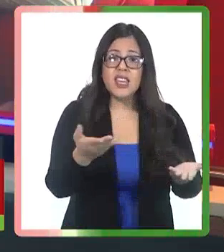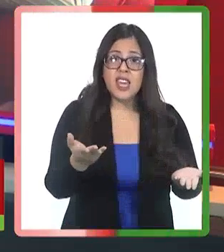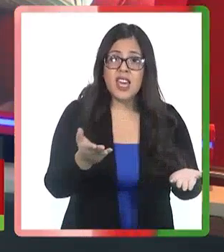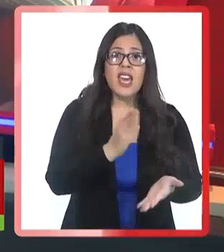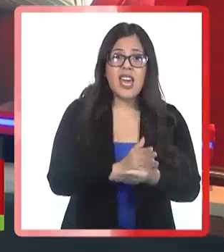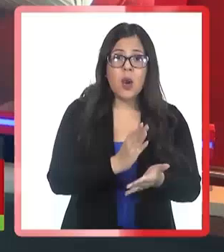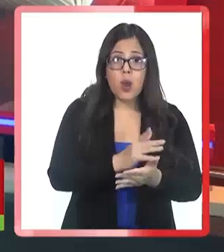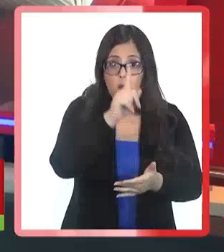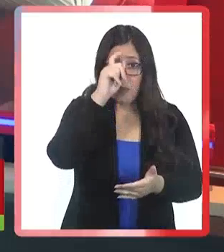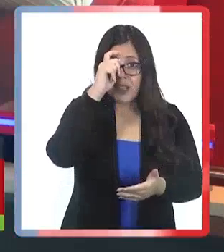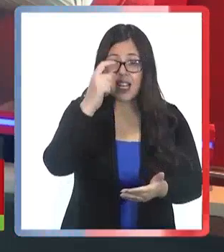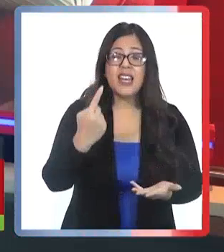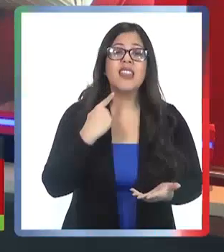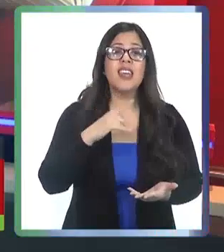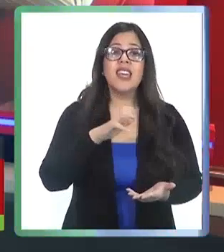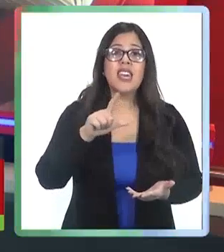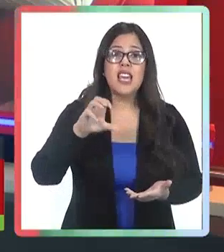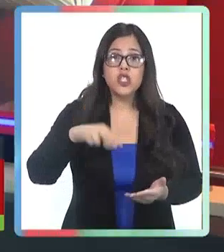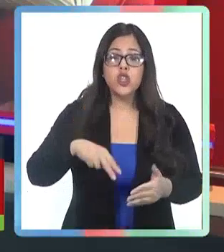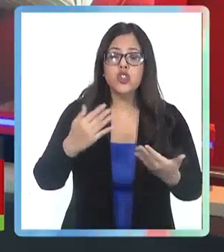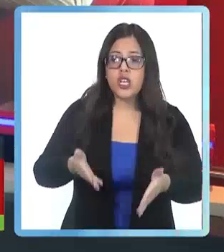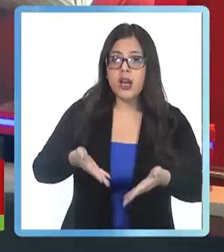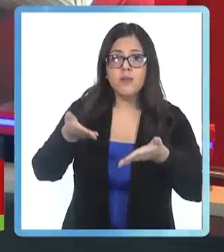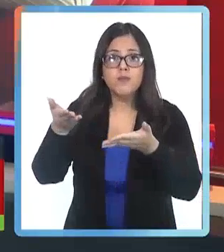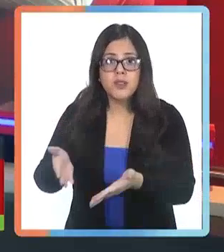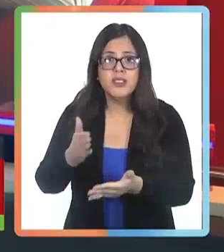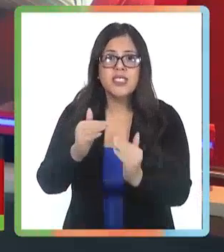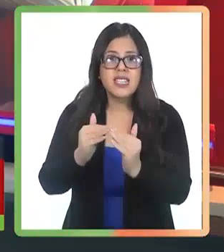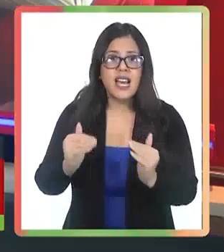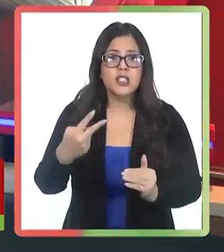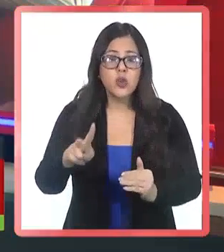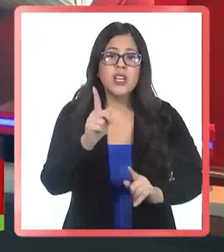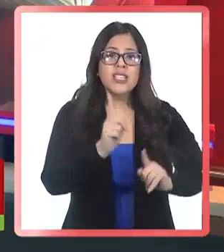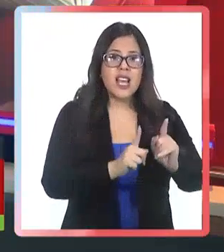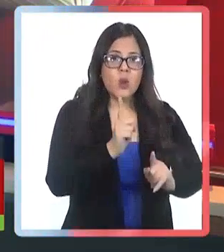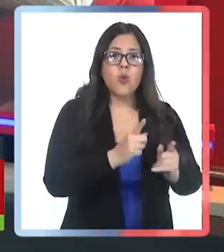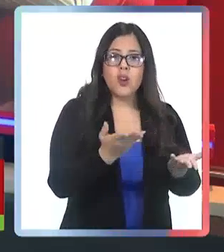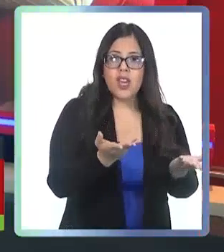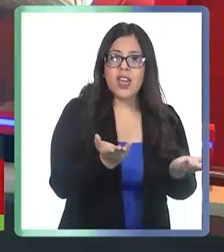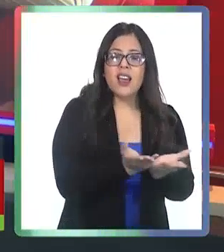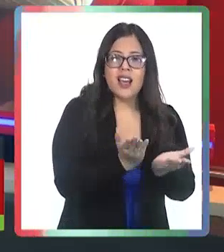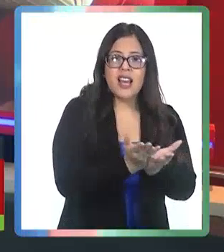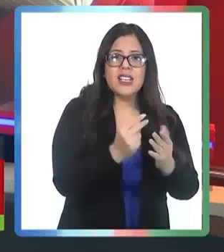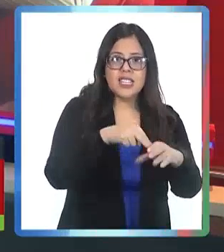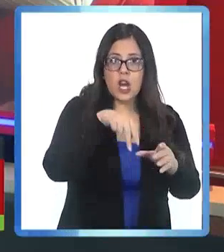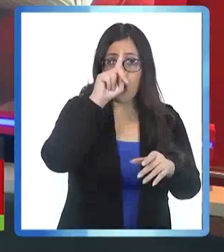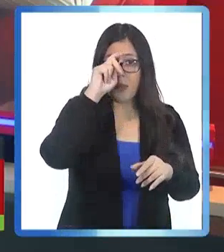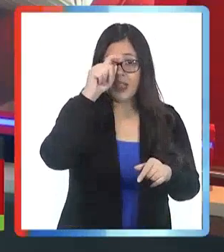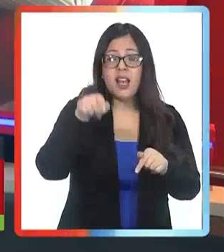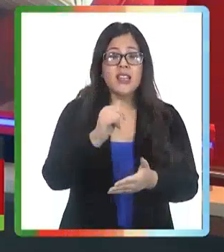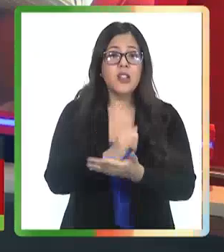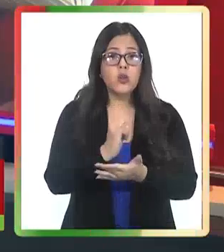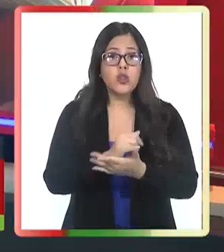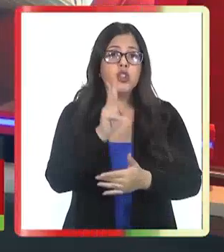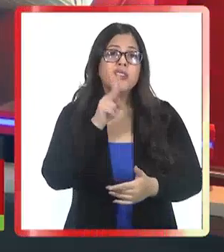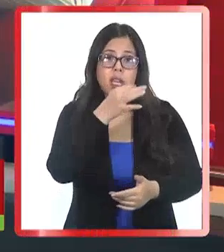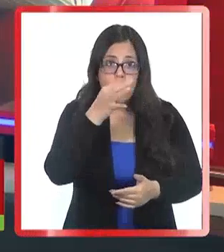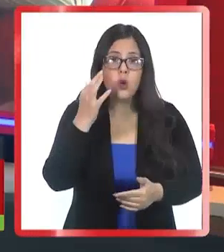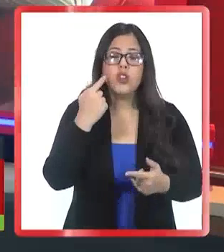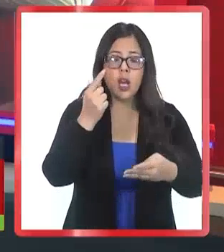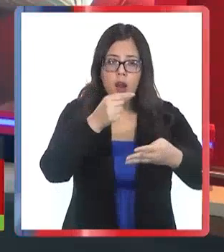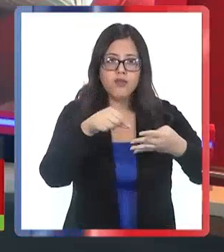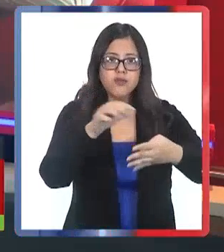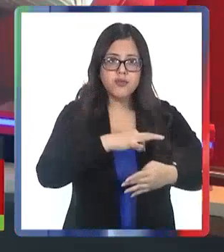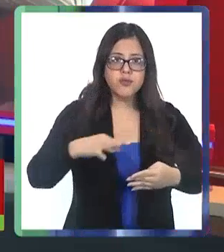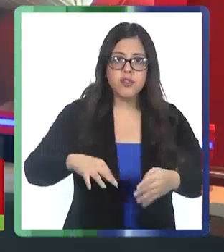lleva la educación a su casa y algunos también reciben clases en el hospital. Es una institución sin fines de lucro y reconocida por el Ministerio